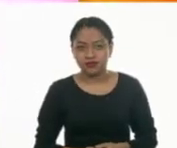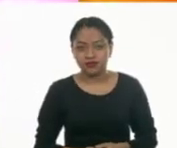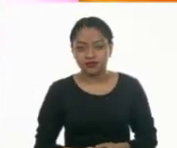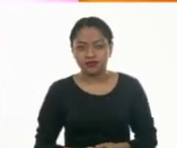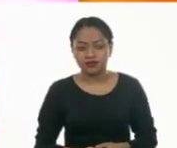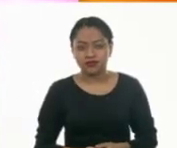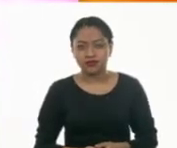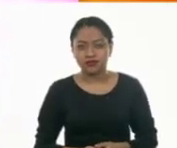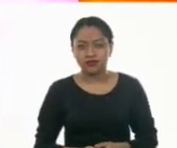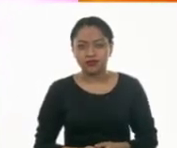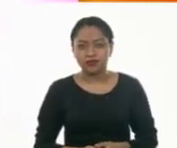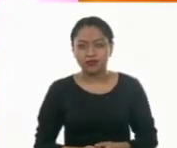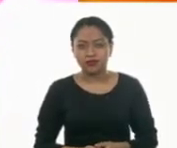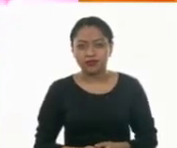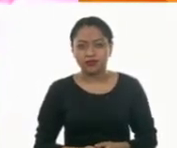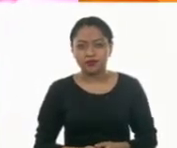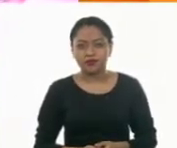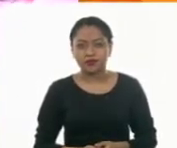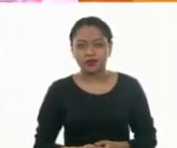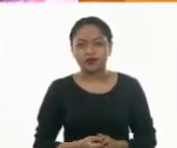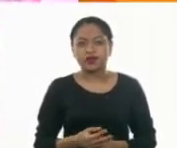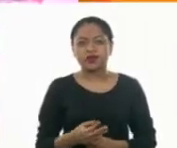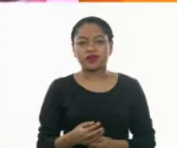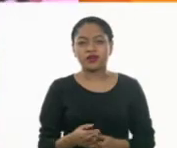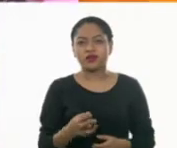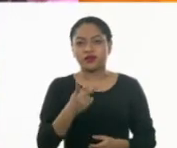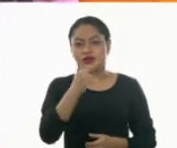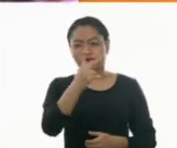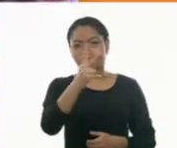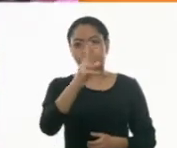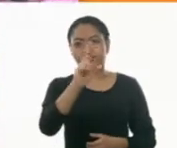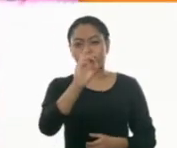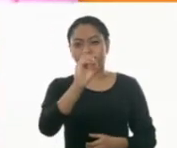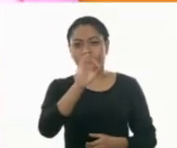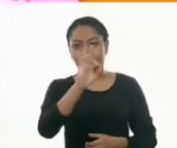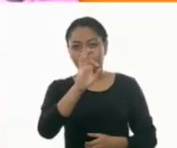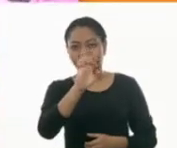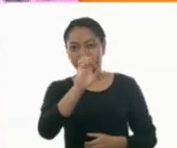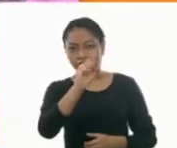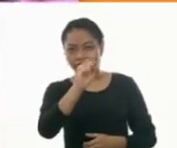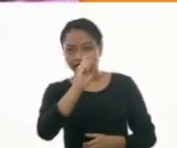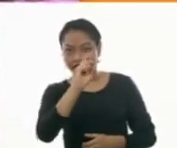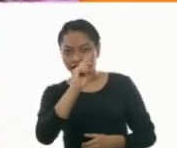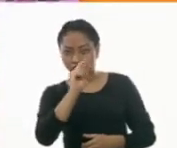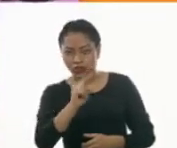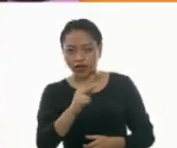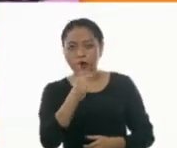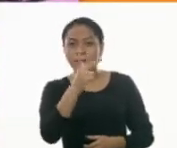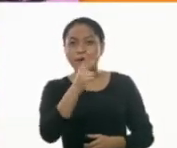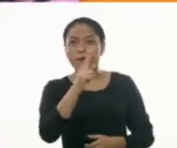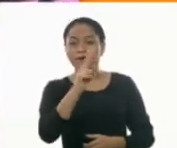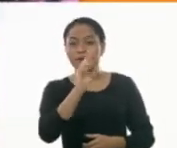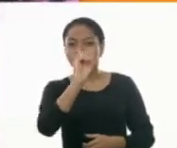Profesor. ¿Dónde va profesor? Aquí. Eso. Lo último.